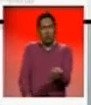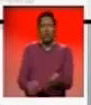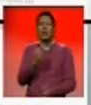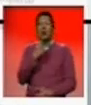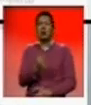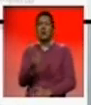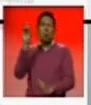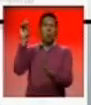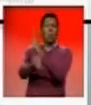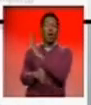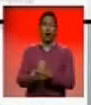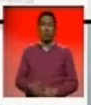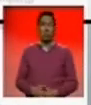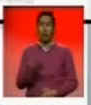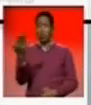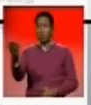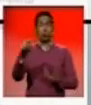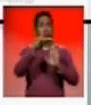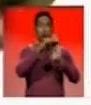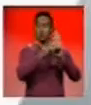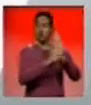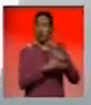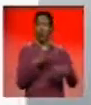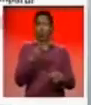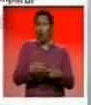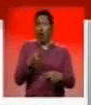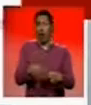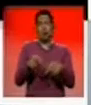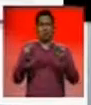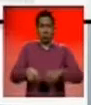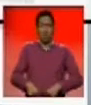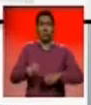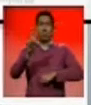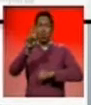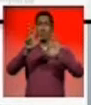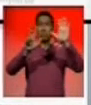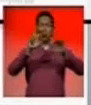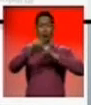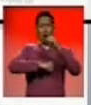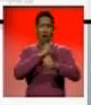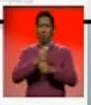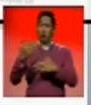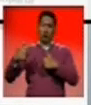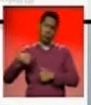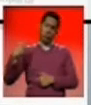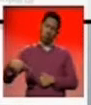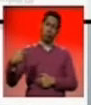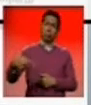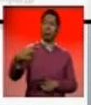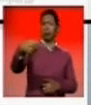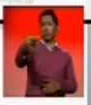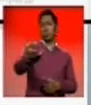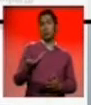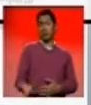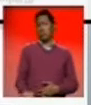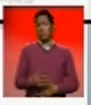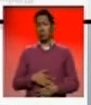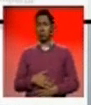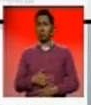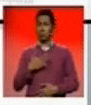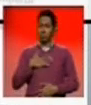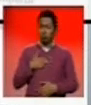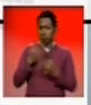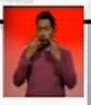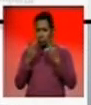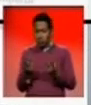mis hermanos. Están empadronados. Lo han estado hace 28 años. Cada vez que voy a votar, voy a ver sus papeletas. Las toco,